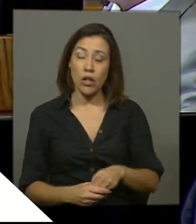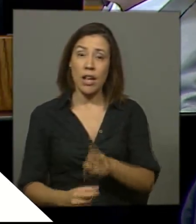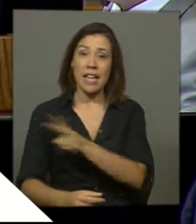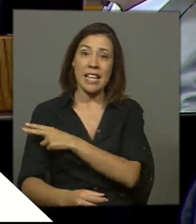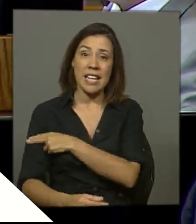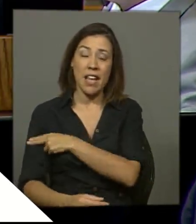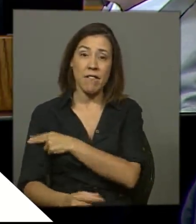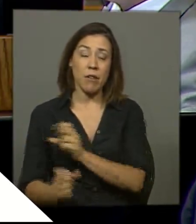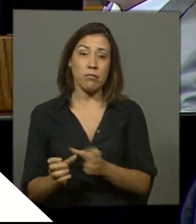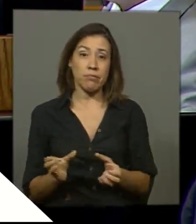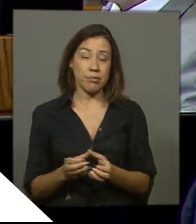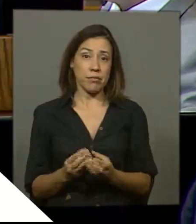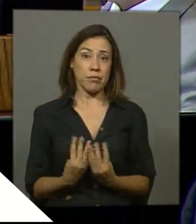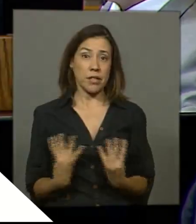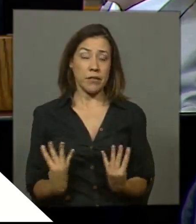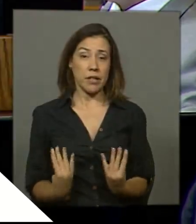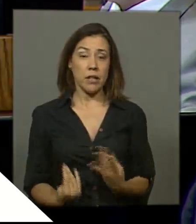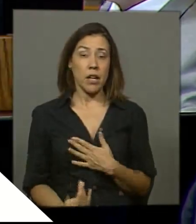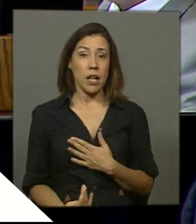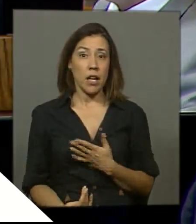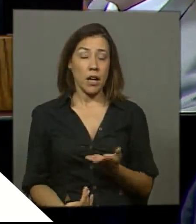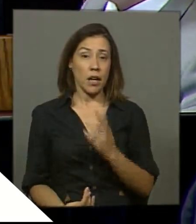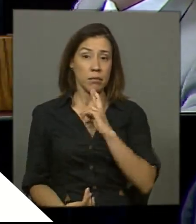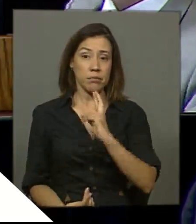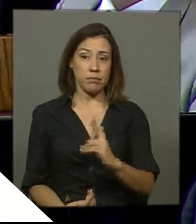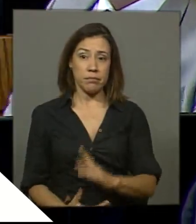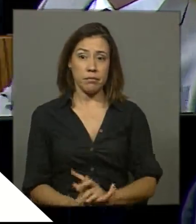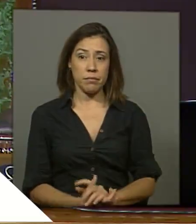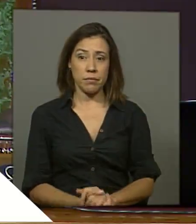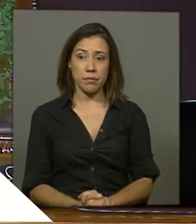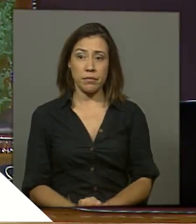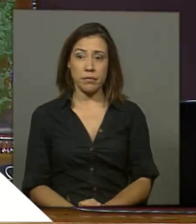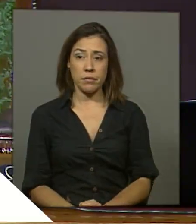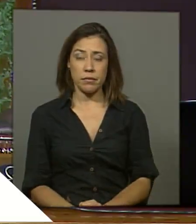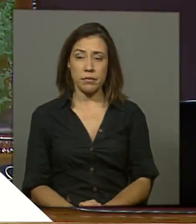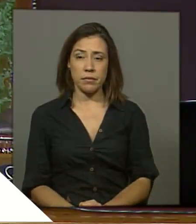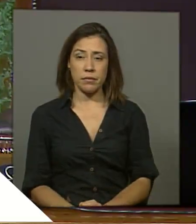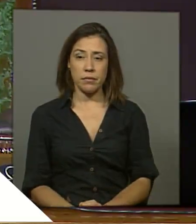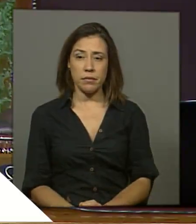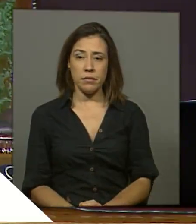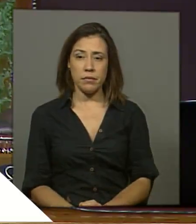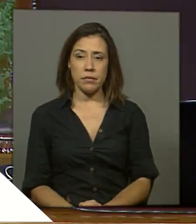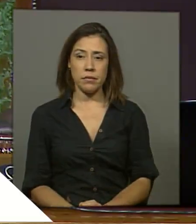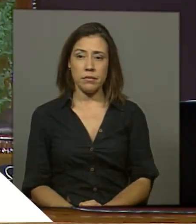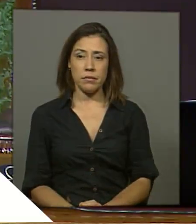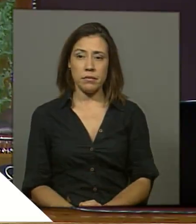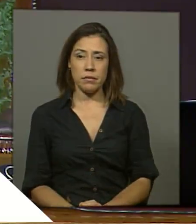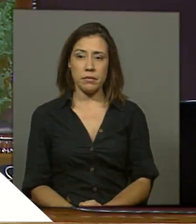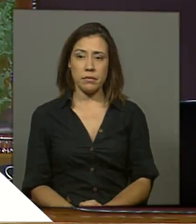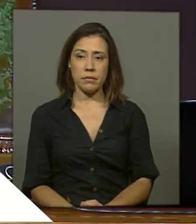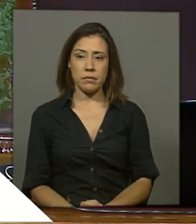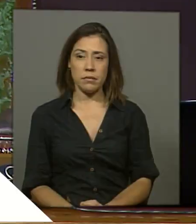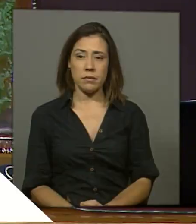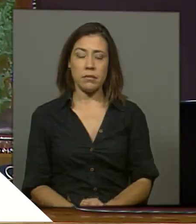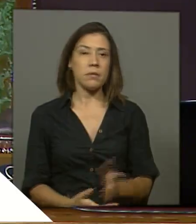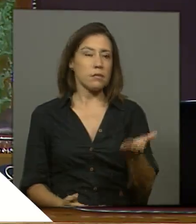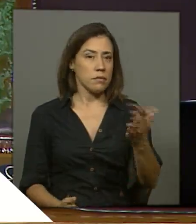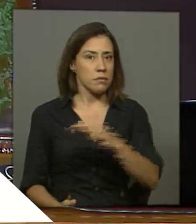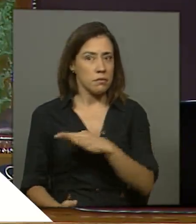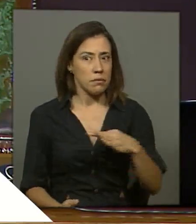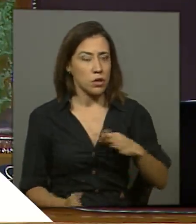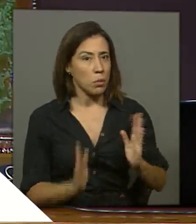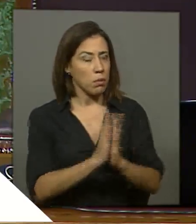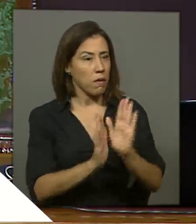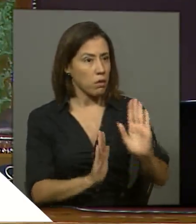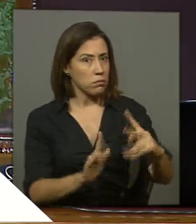jefe de gabinete me gustaría presidente que el ministro señor diputado la mesa Muchas gracias señor ministro le